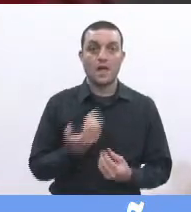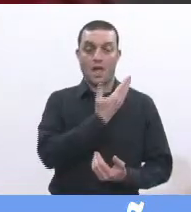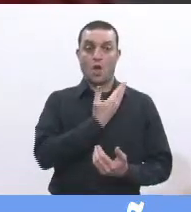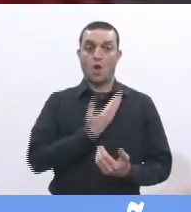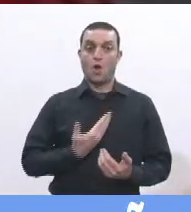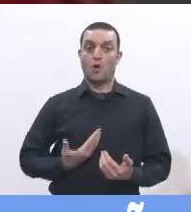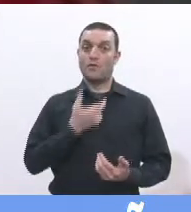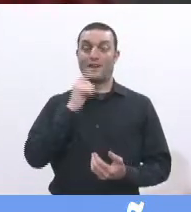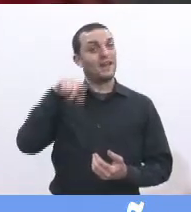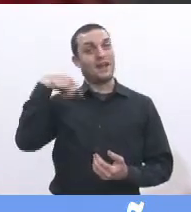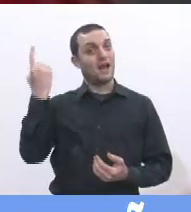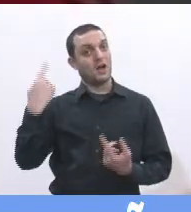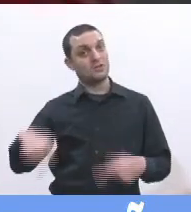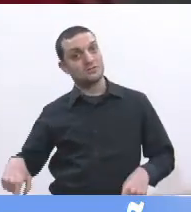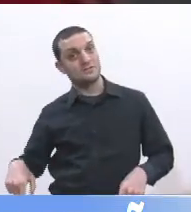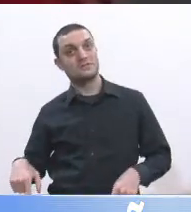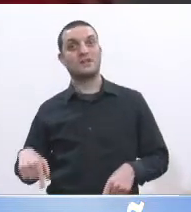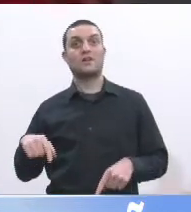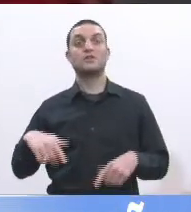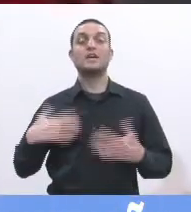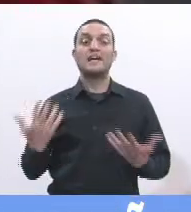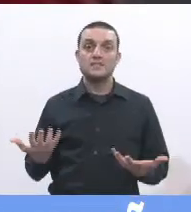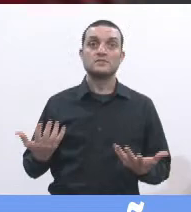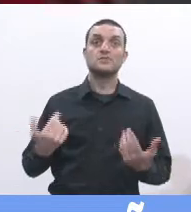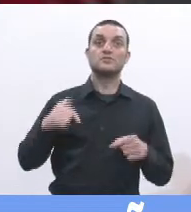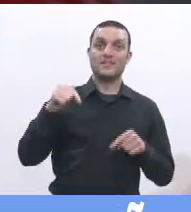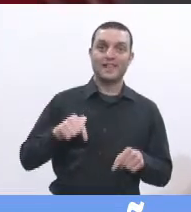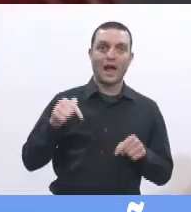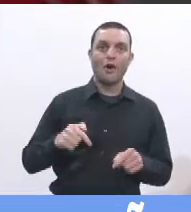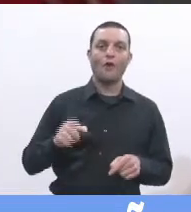y entonces esta medida va a dinamitar su gestión.